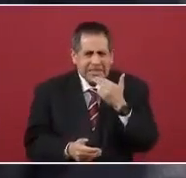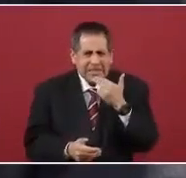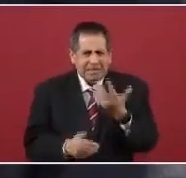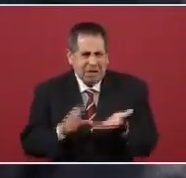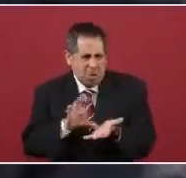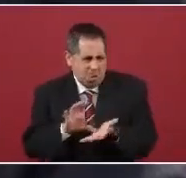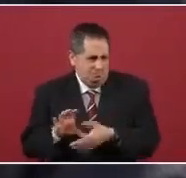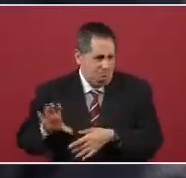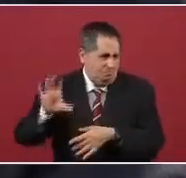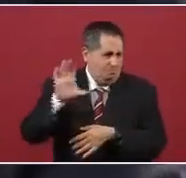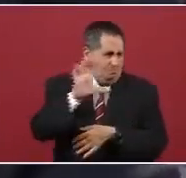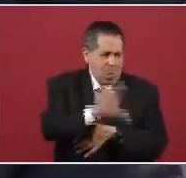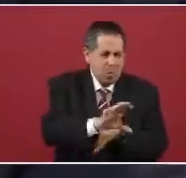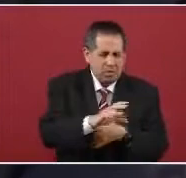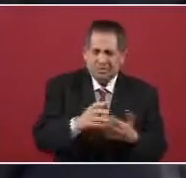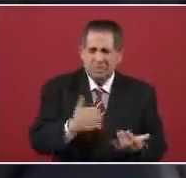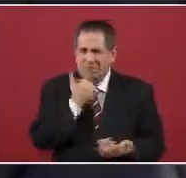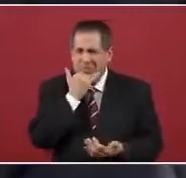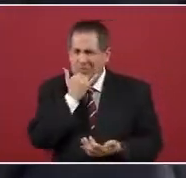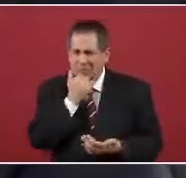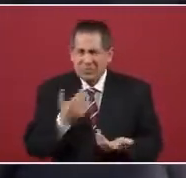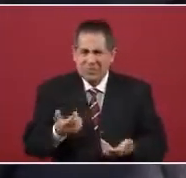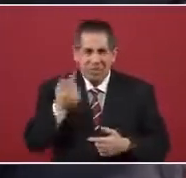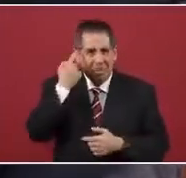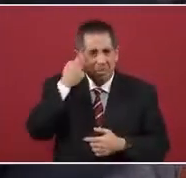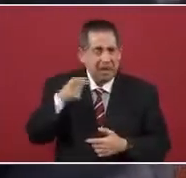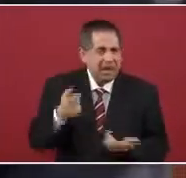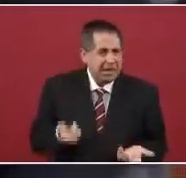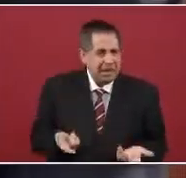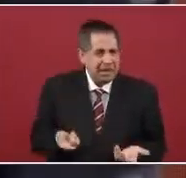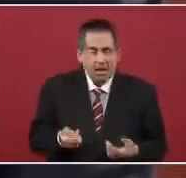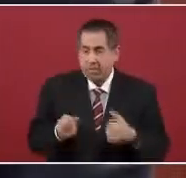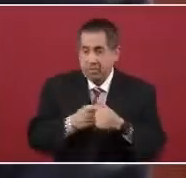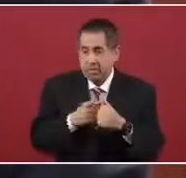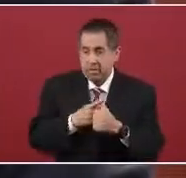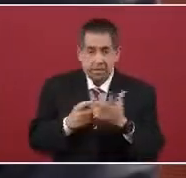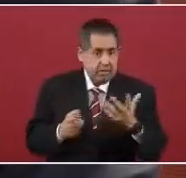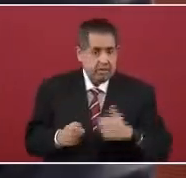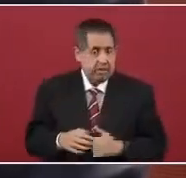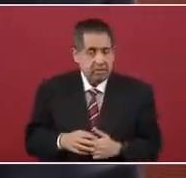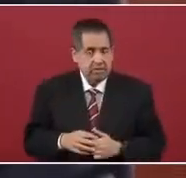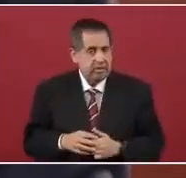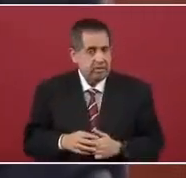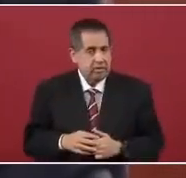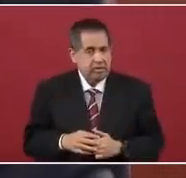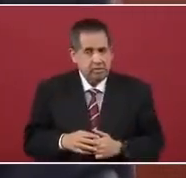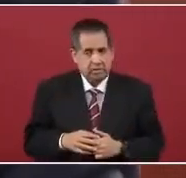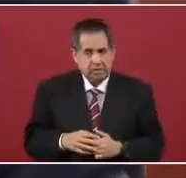así? Primero, que está